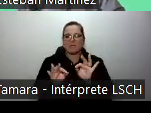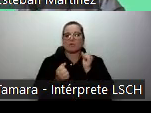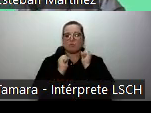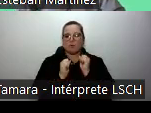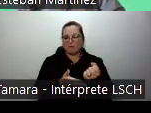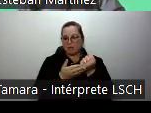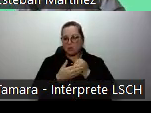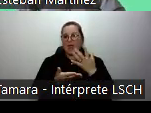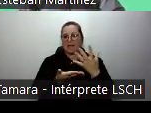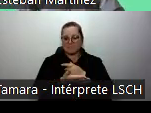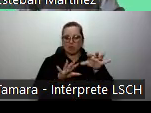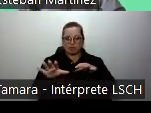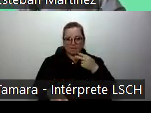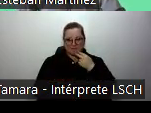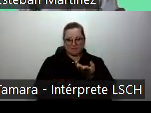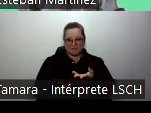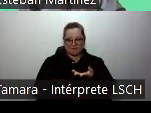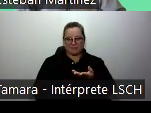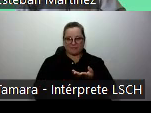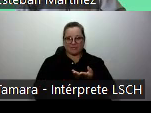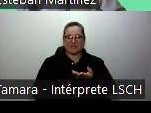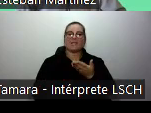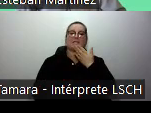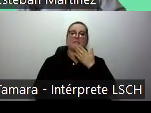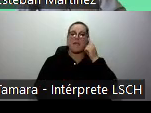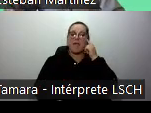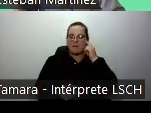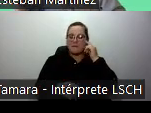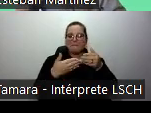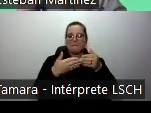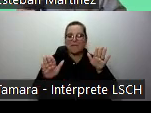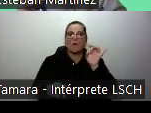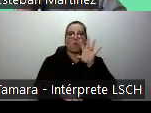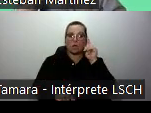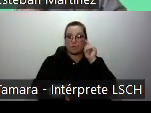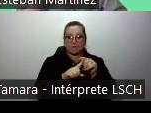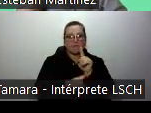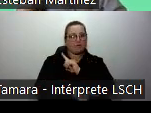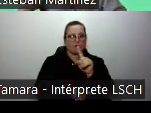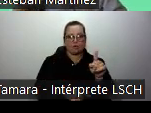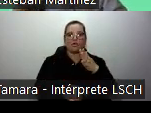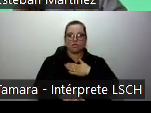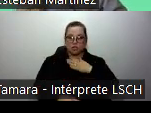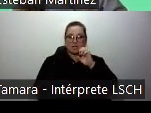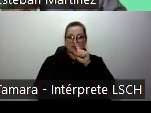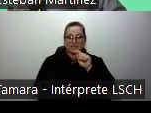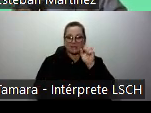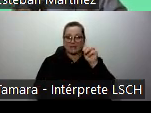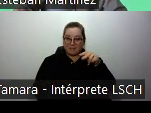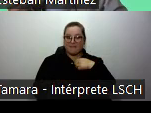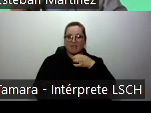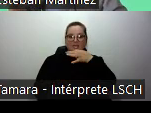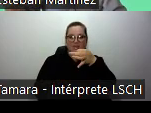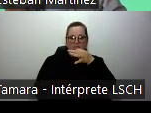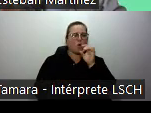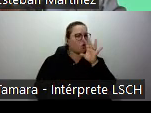la vida Define metas no solamente objetivos de hecho Es más yo Esteban te recomiendo que muchas veces hables de metas